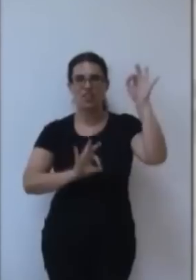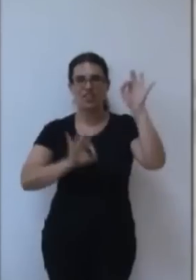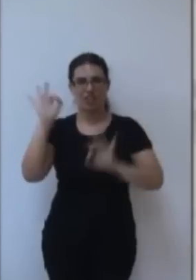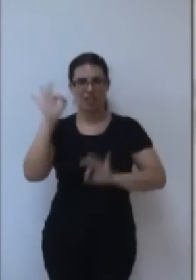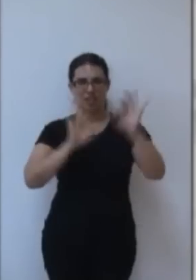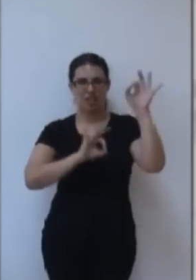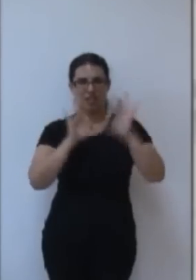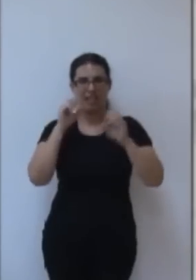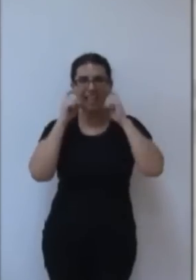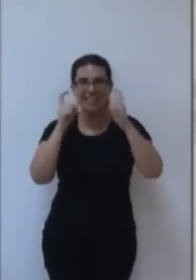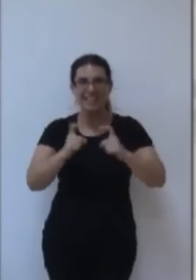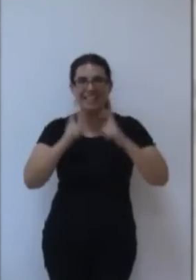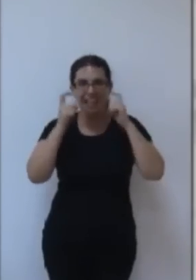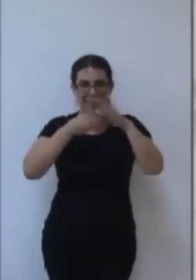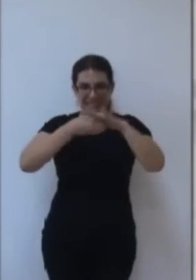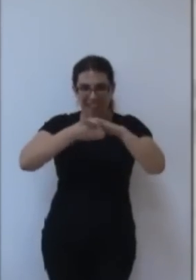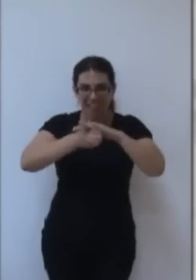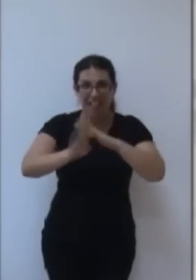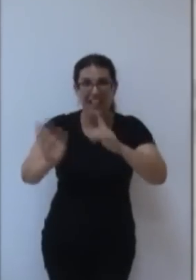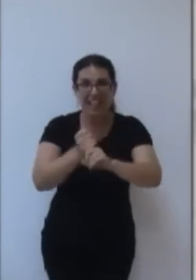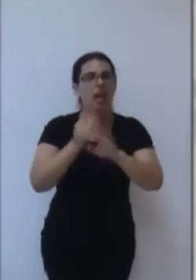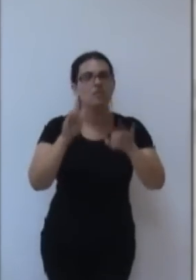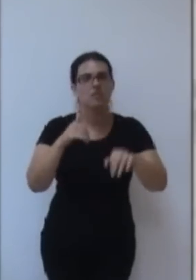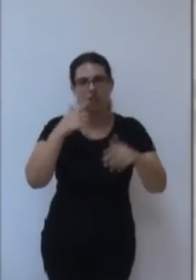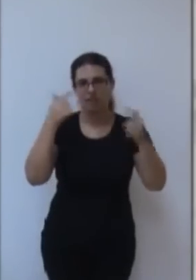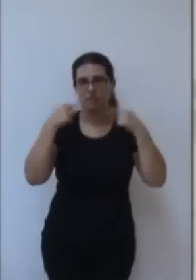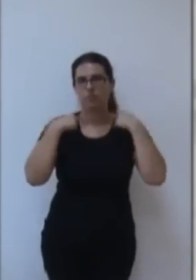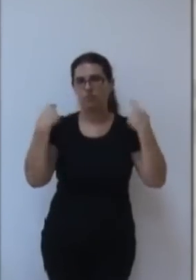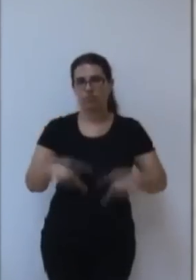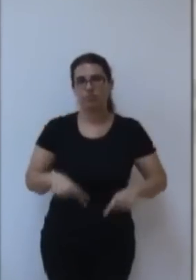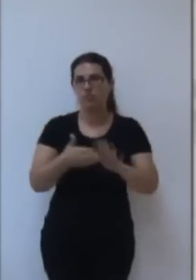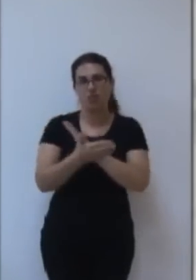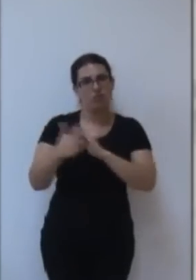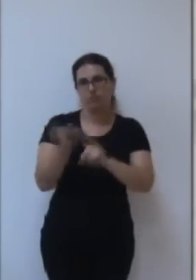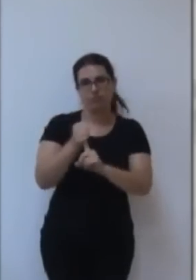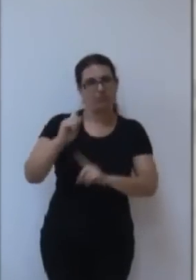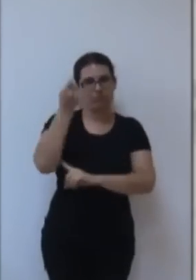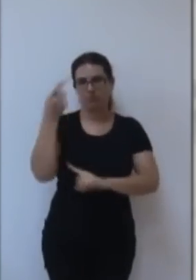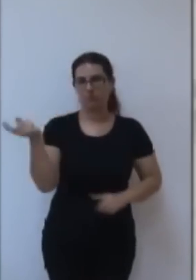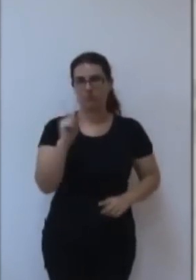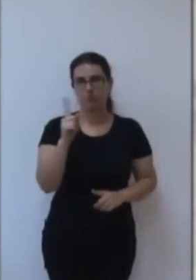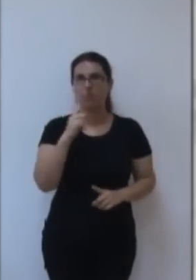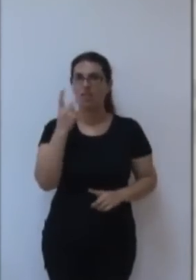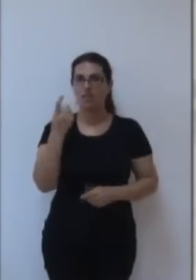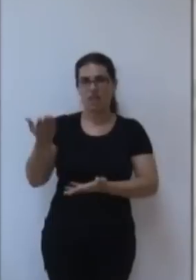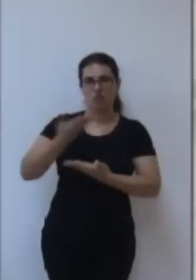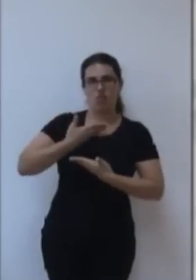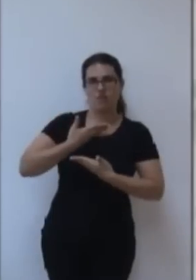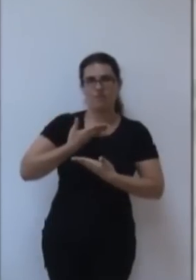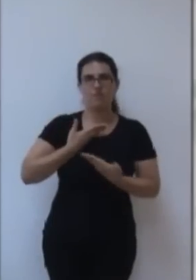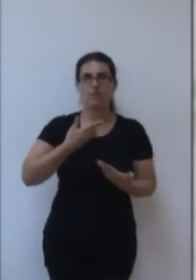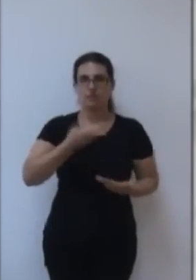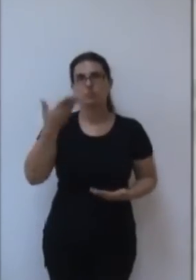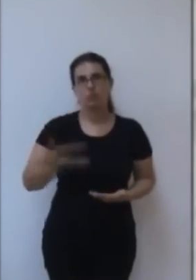de todos los intentos no acabaron en éxito, ¿no? Sin ayudas. O sea, es que esto es importante, o sea,